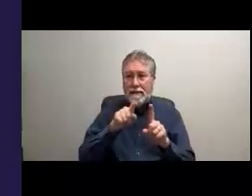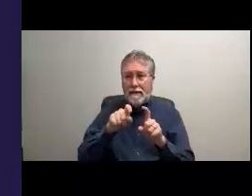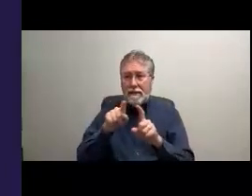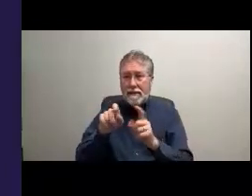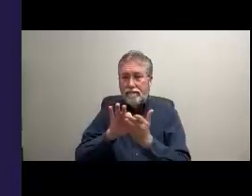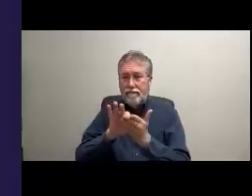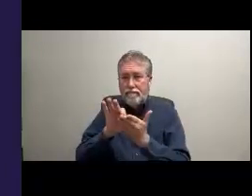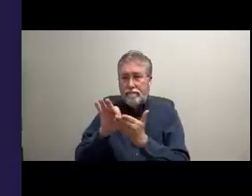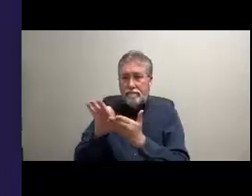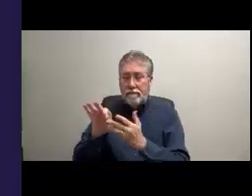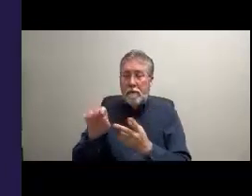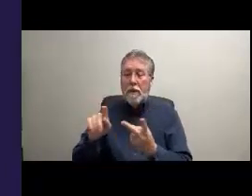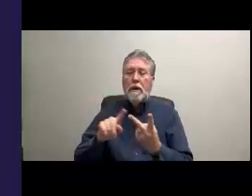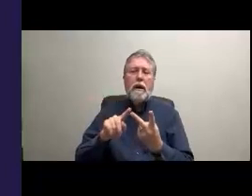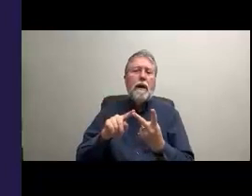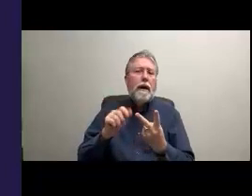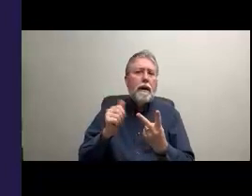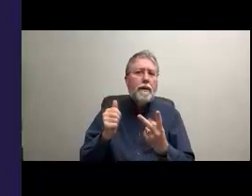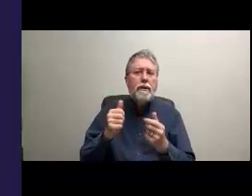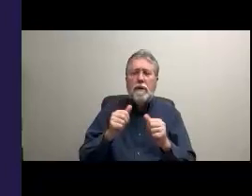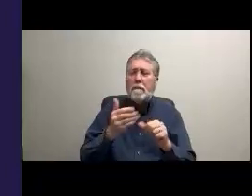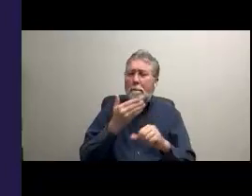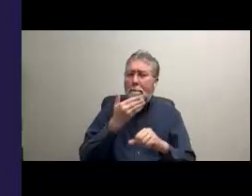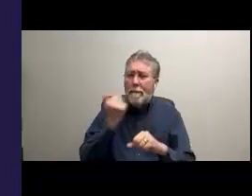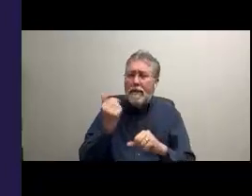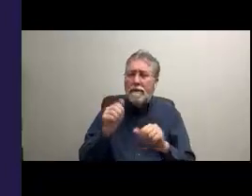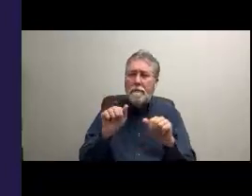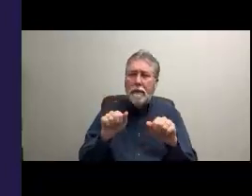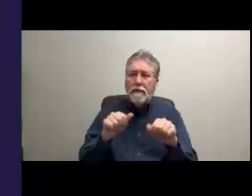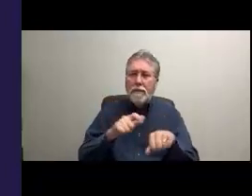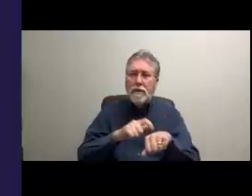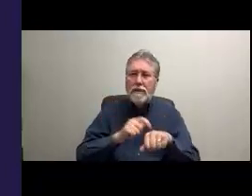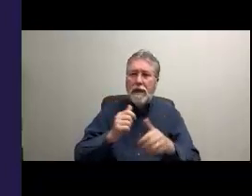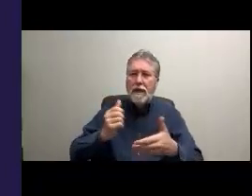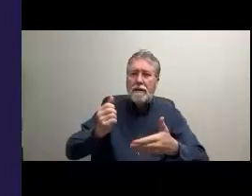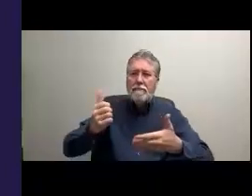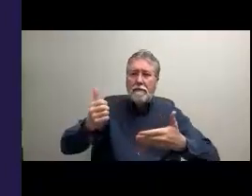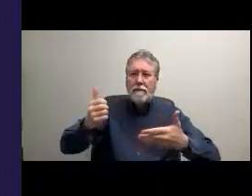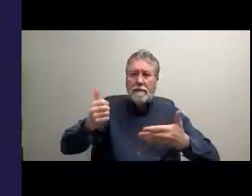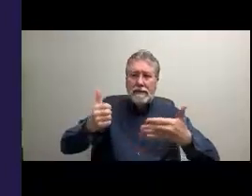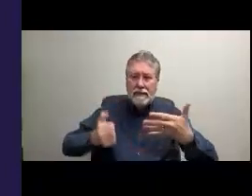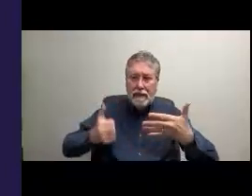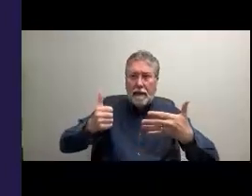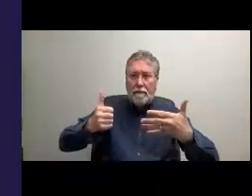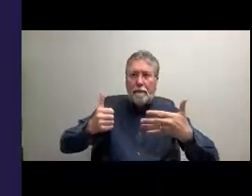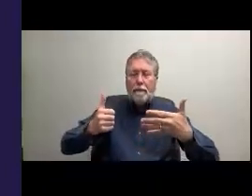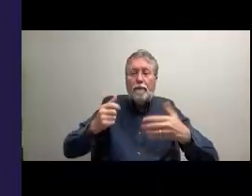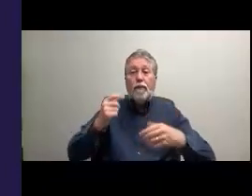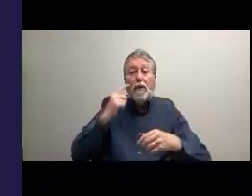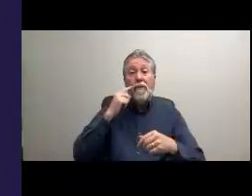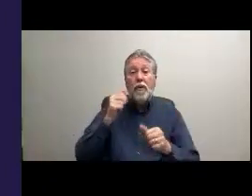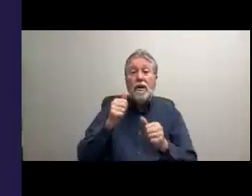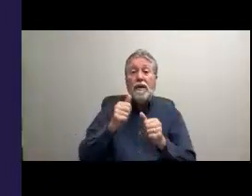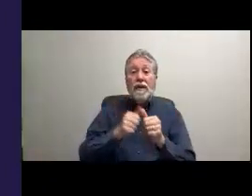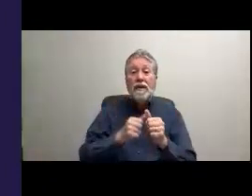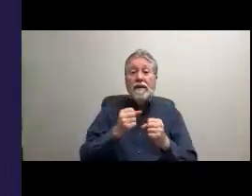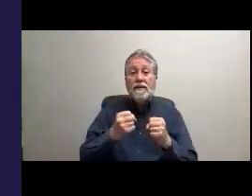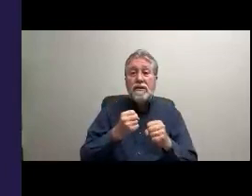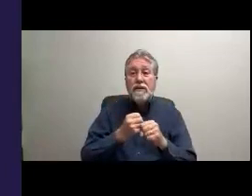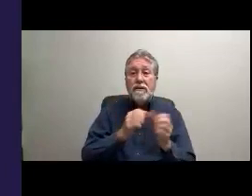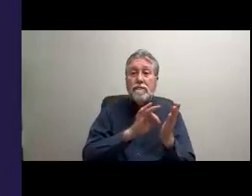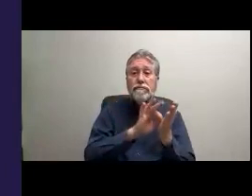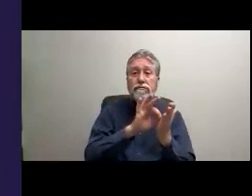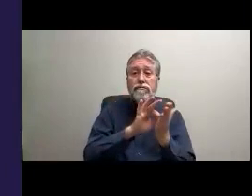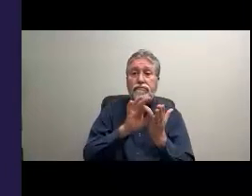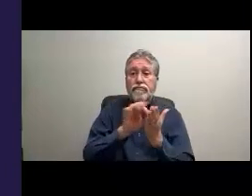más precisa posible. Y en este caso, para el censo, hemos reunido por cada año, para el barrio en Puerto Rico, la encuesta